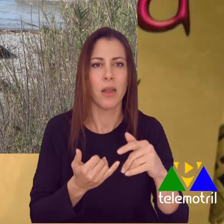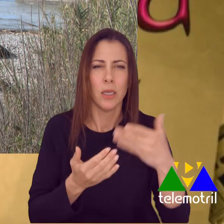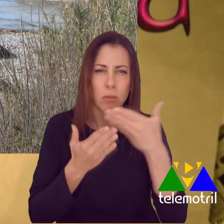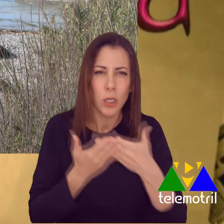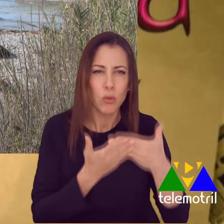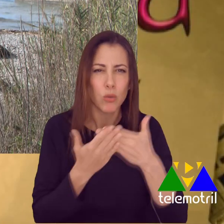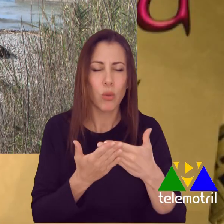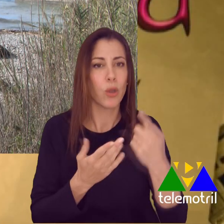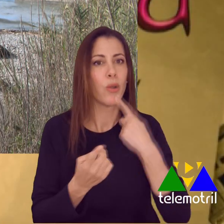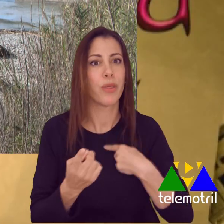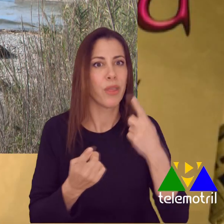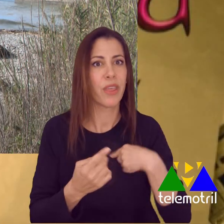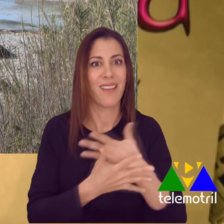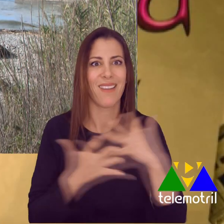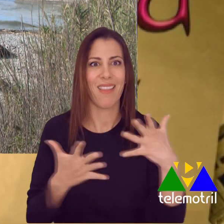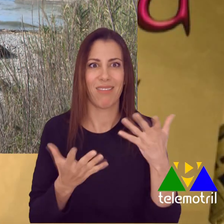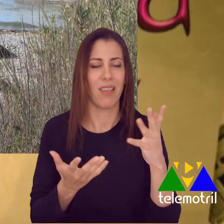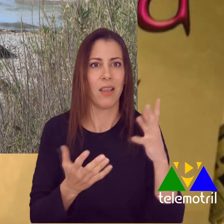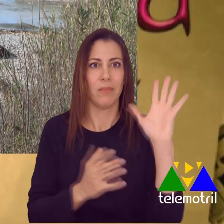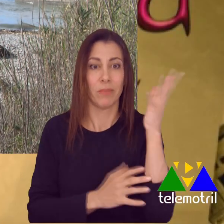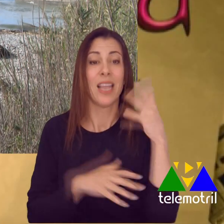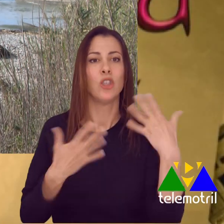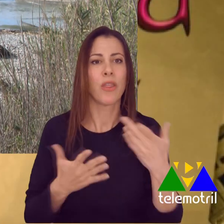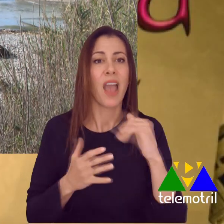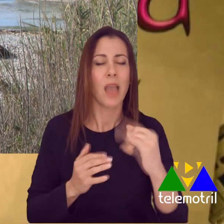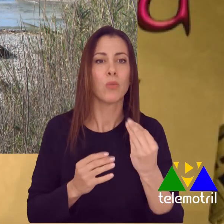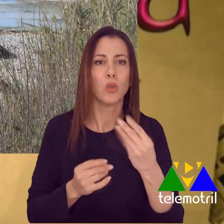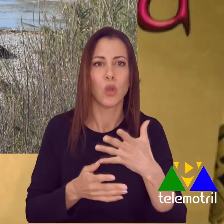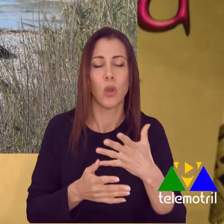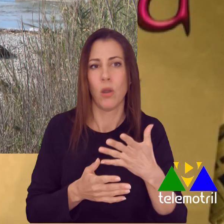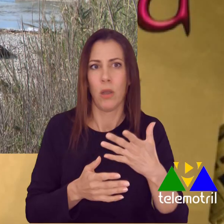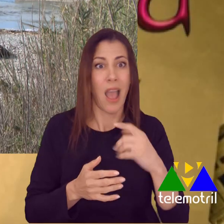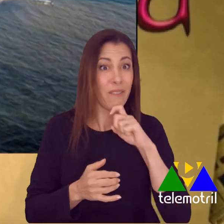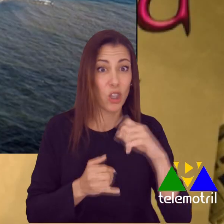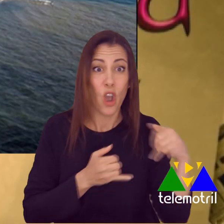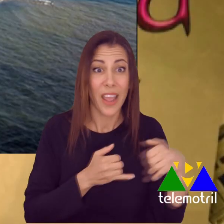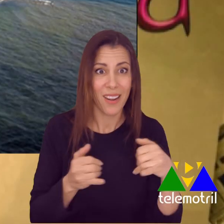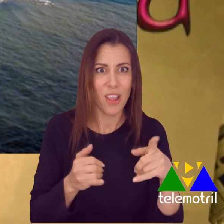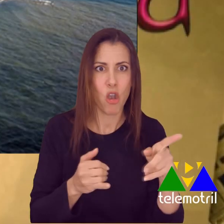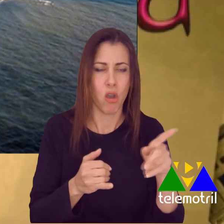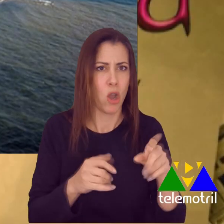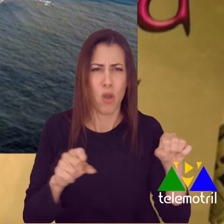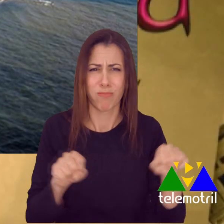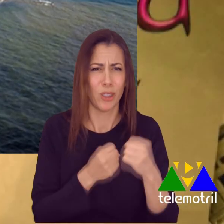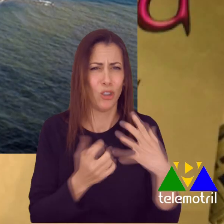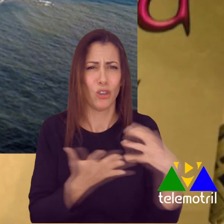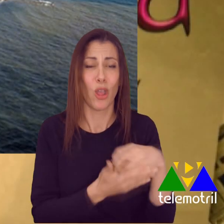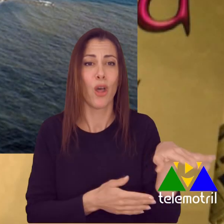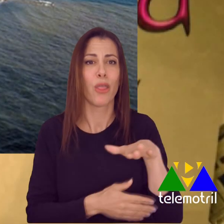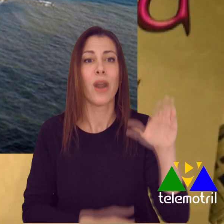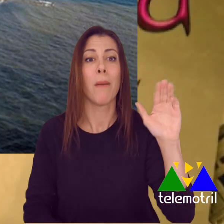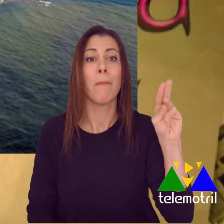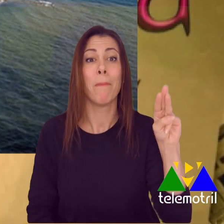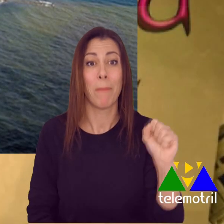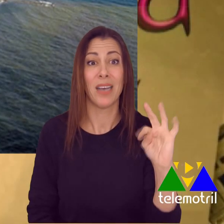Siglo XVII y XVIII hay muchísimos datos de avenidas del río. El río se cargó Pataura, el río se llevó Pataura. Es decir, que